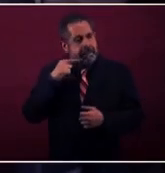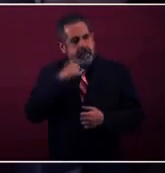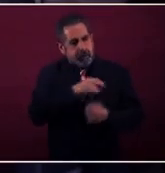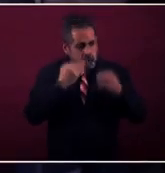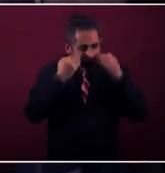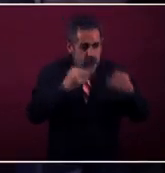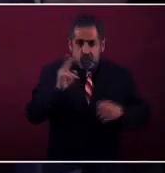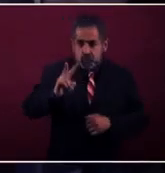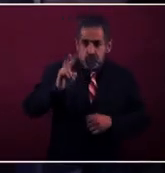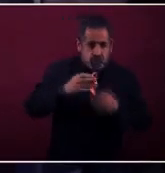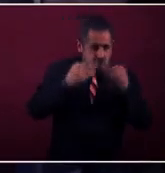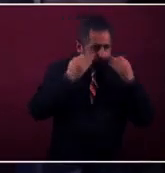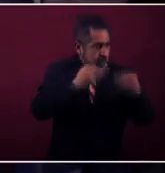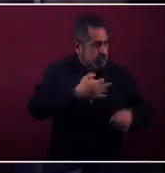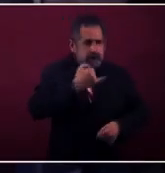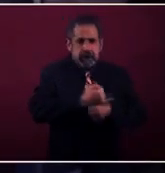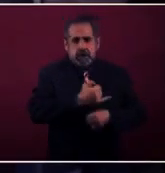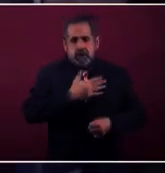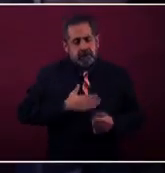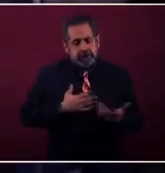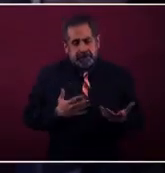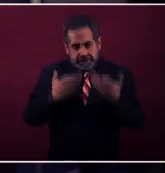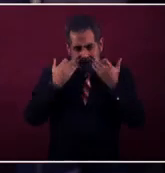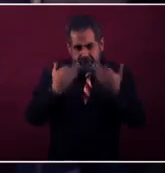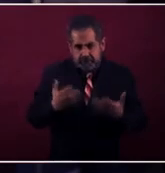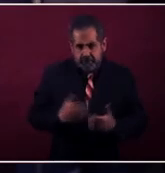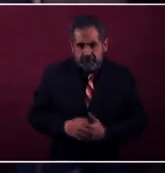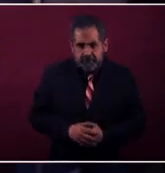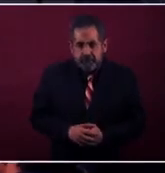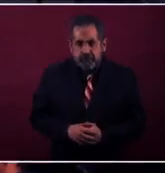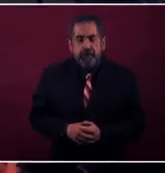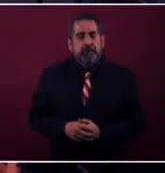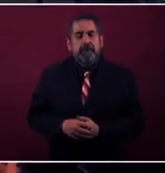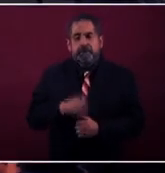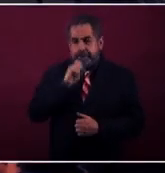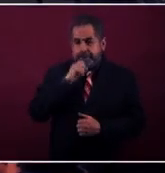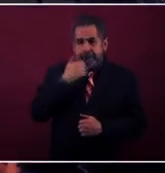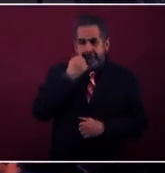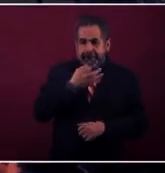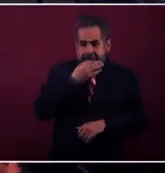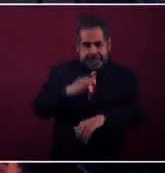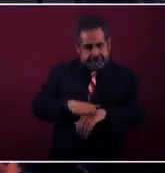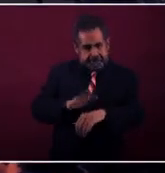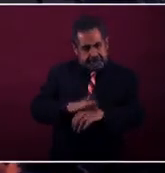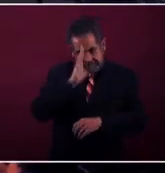ve arbitrariedades de esta naturaleza. Pero también te quiero decir una cosa,